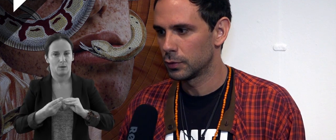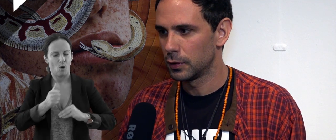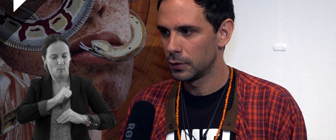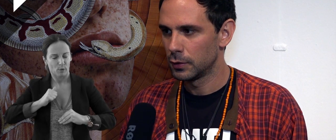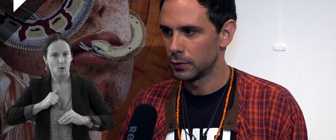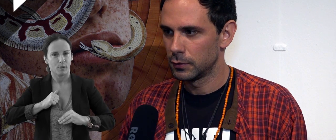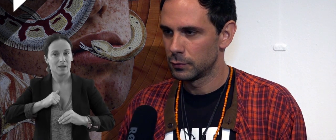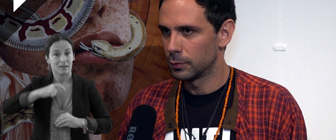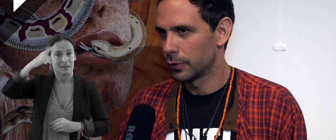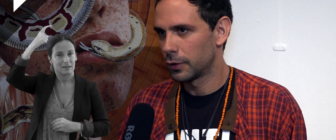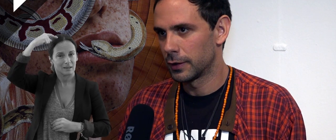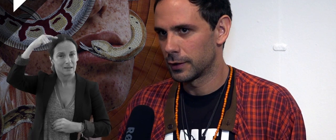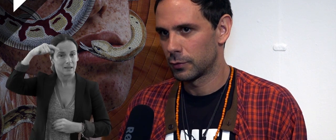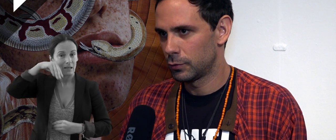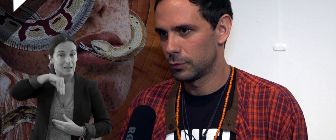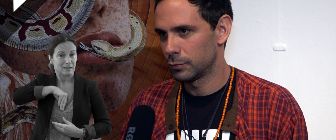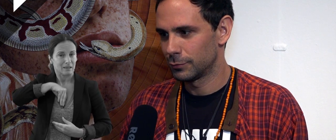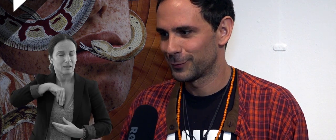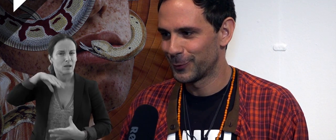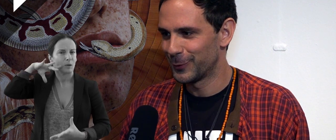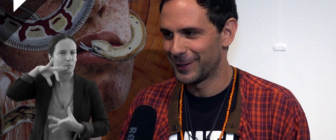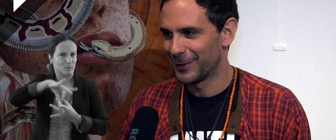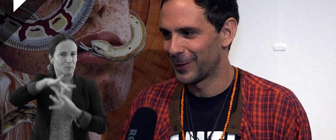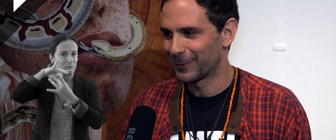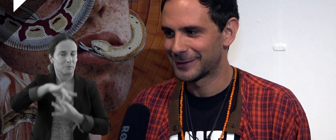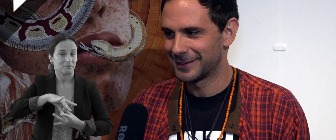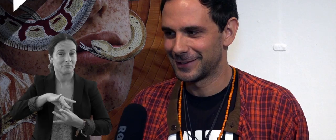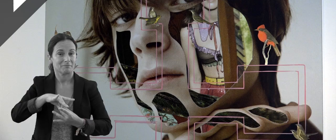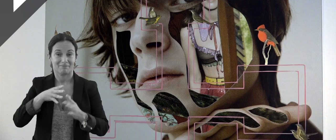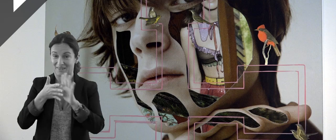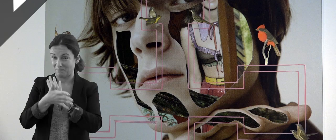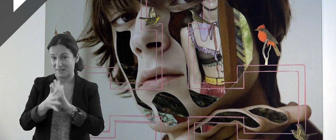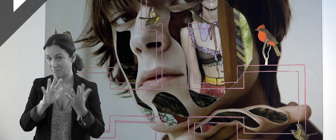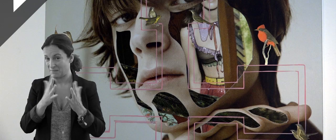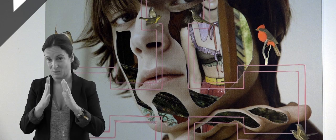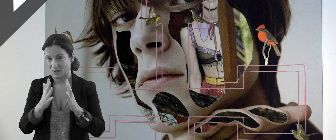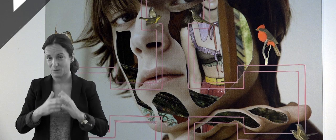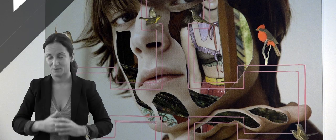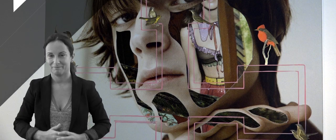tu voz y conectar con tu interior, algo así, creo.